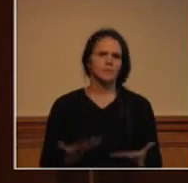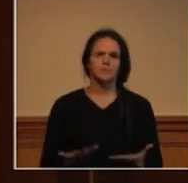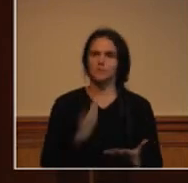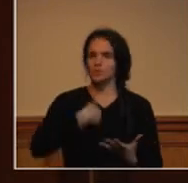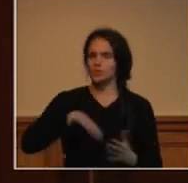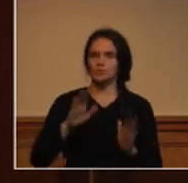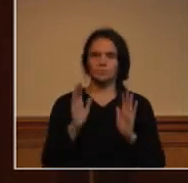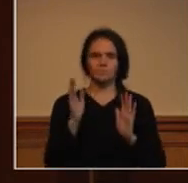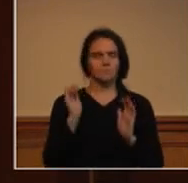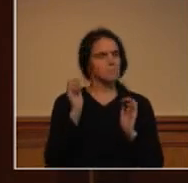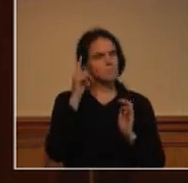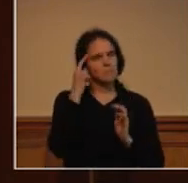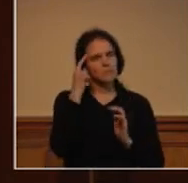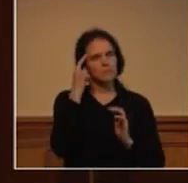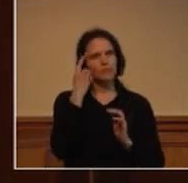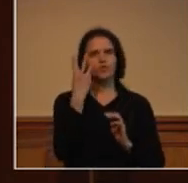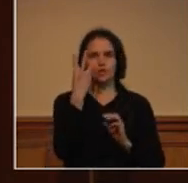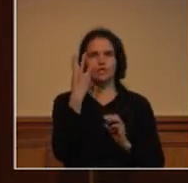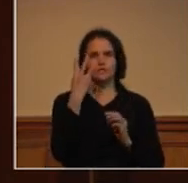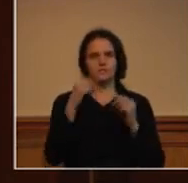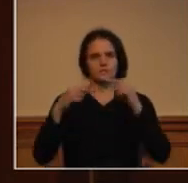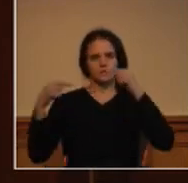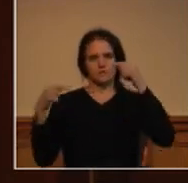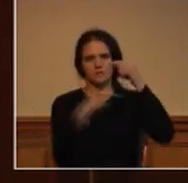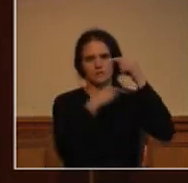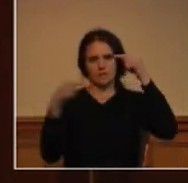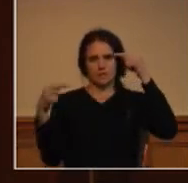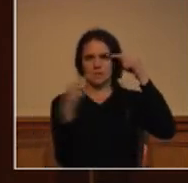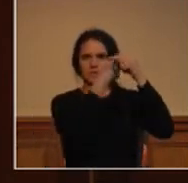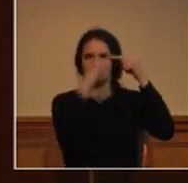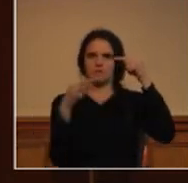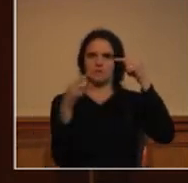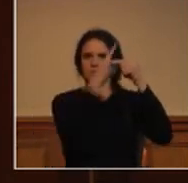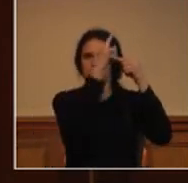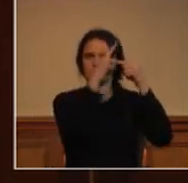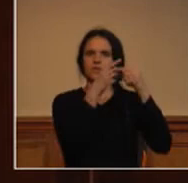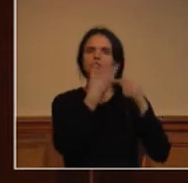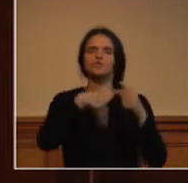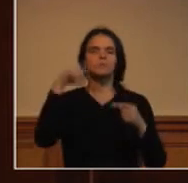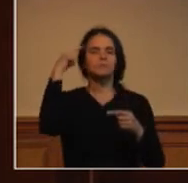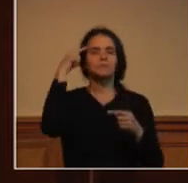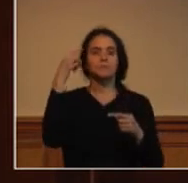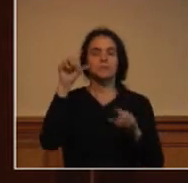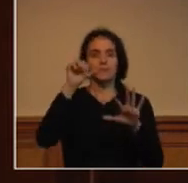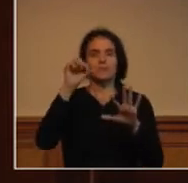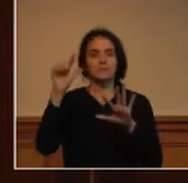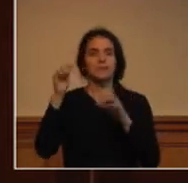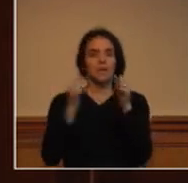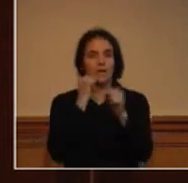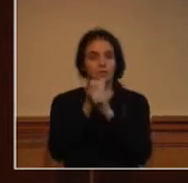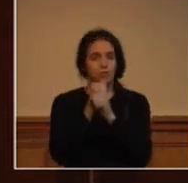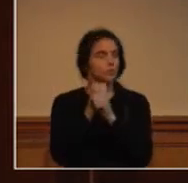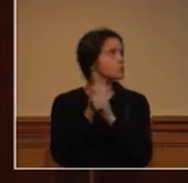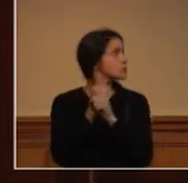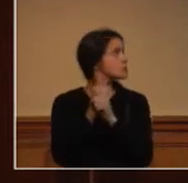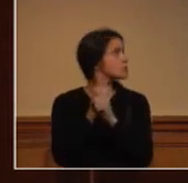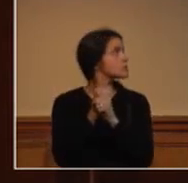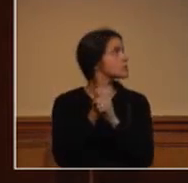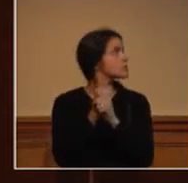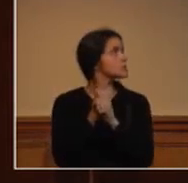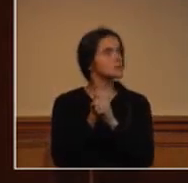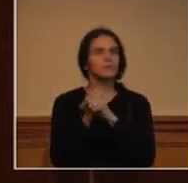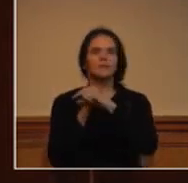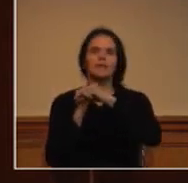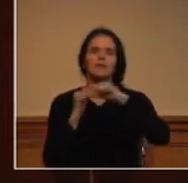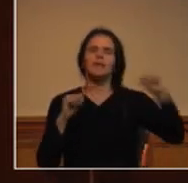esperaba tres líneas bien separadas. Nosotros esperábamos la línea de los 6, 7 años, la línea